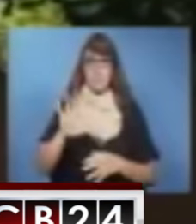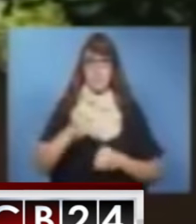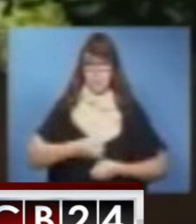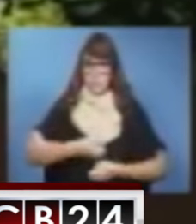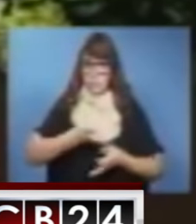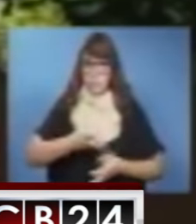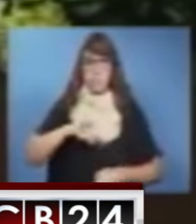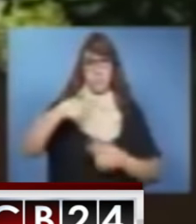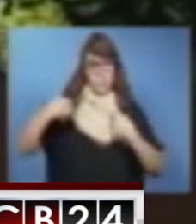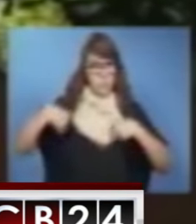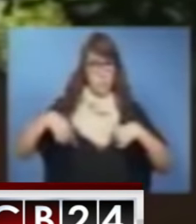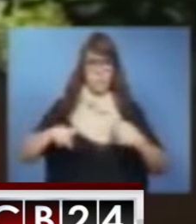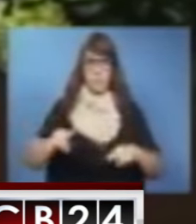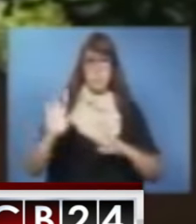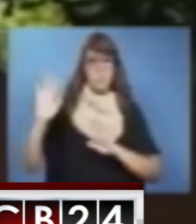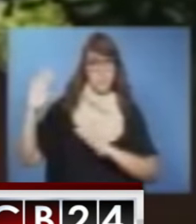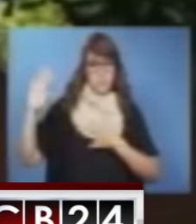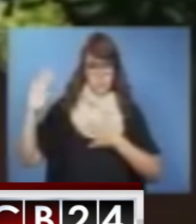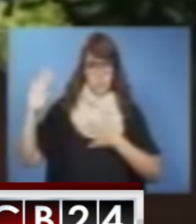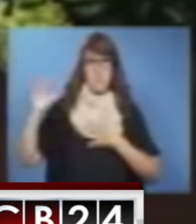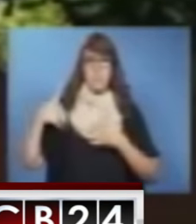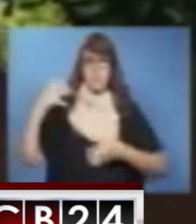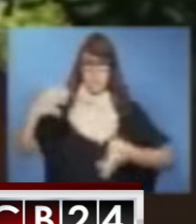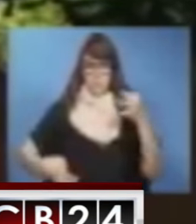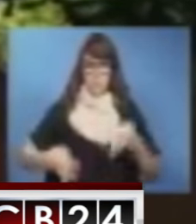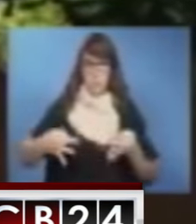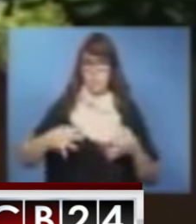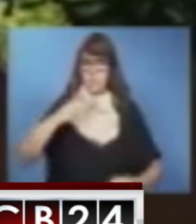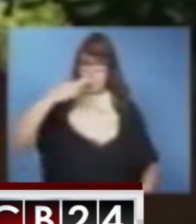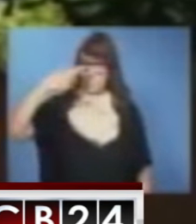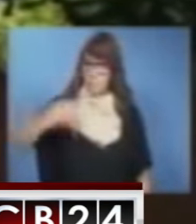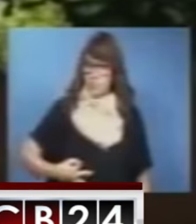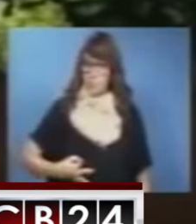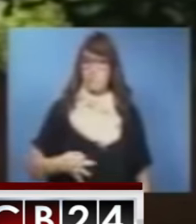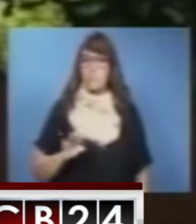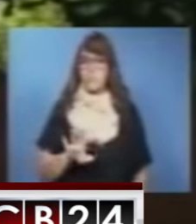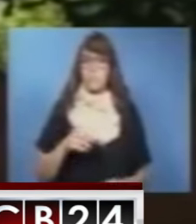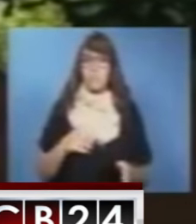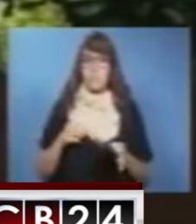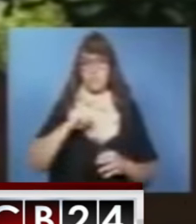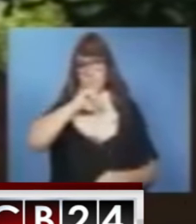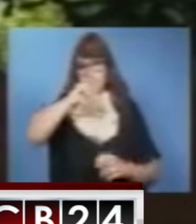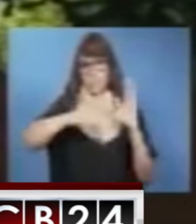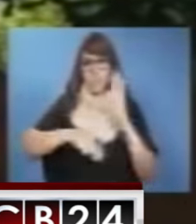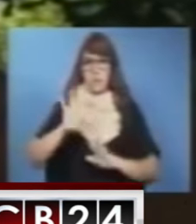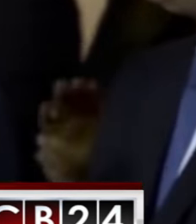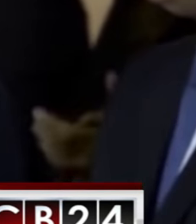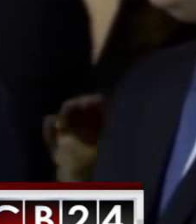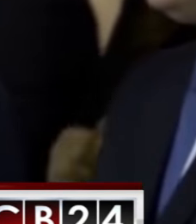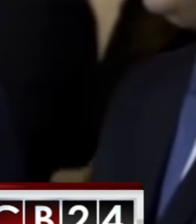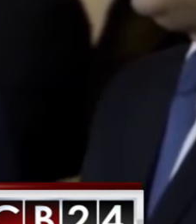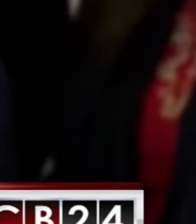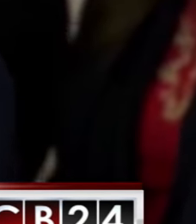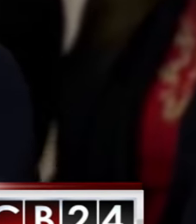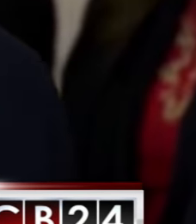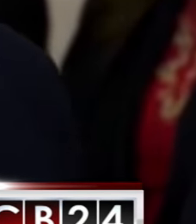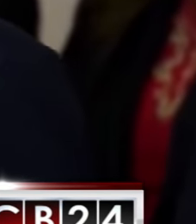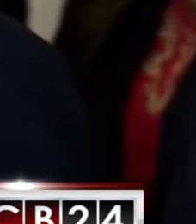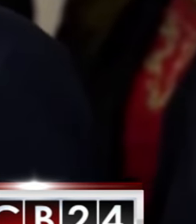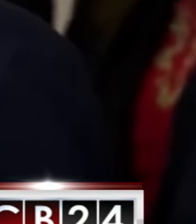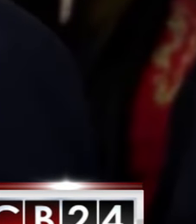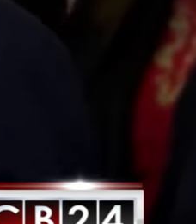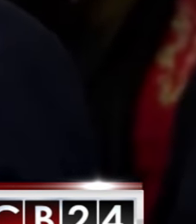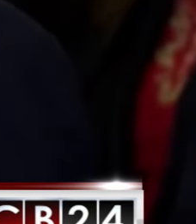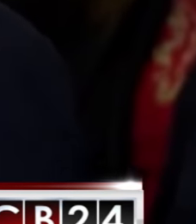palabra viva y compromiso con la justicia, la verdad y su opción preferencial por los pobres. La rendición de cuentas